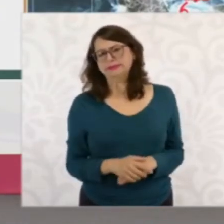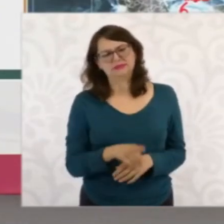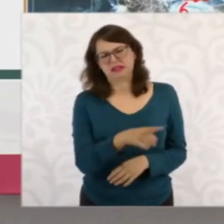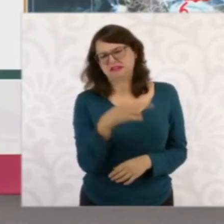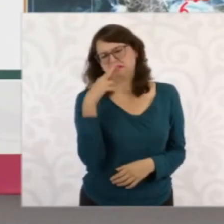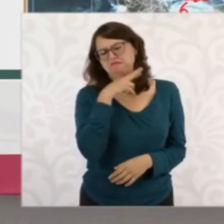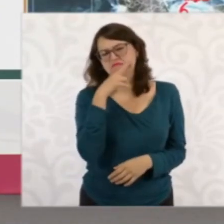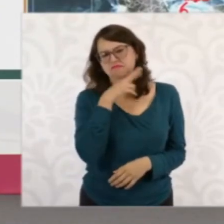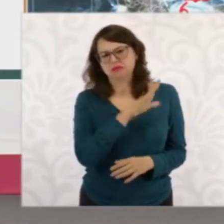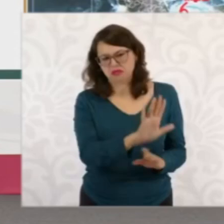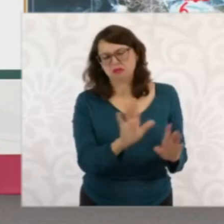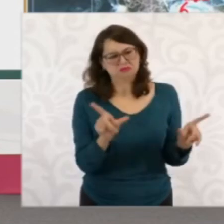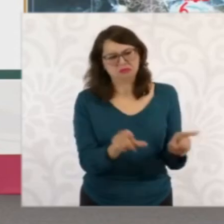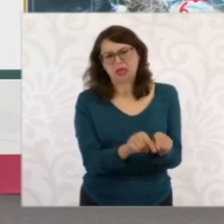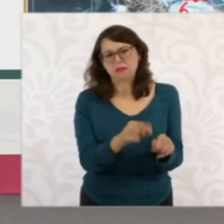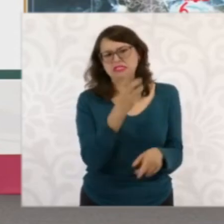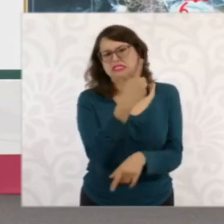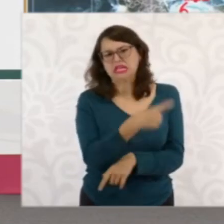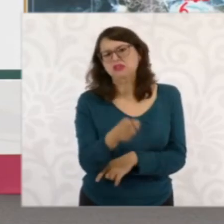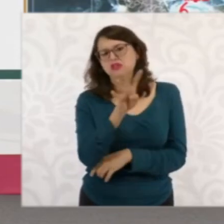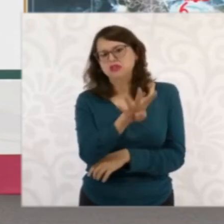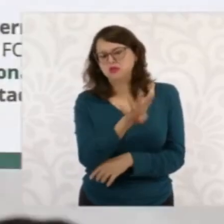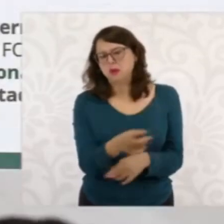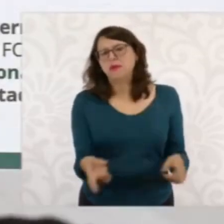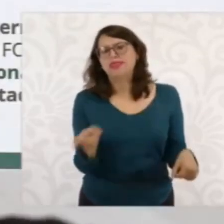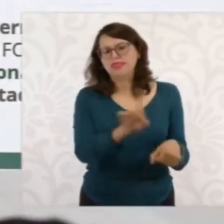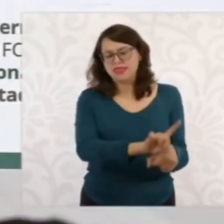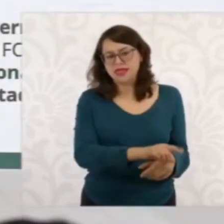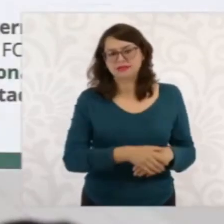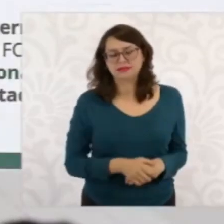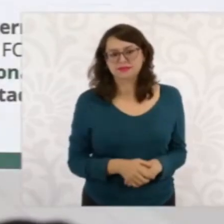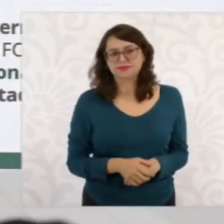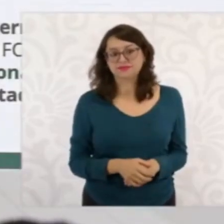los sobreejercicios en su momento de SEDATU,